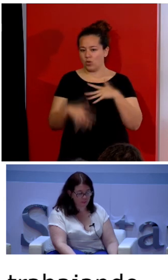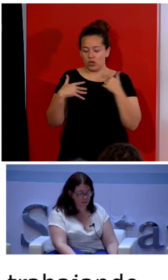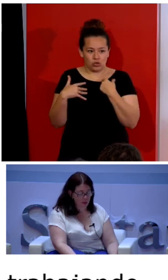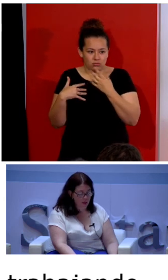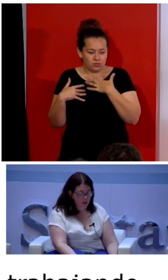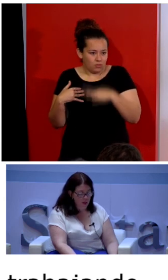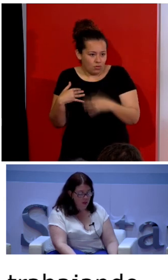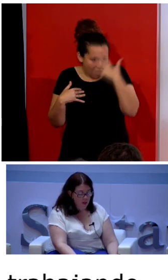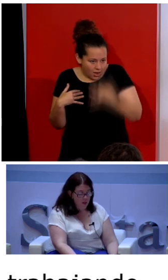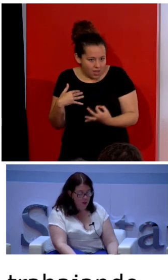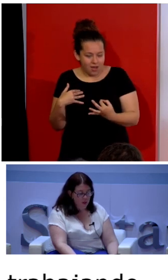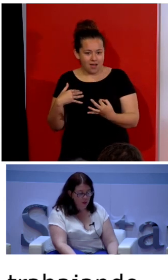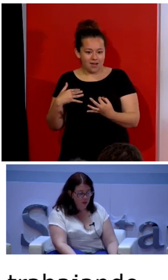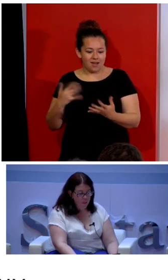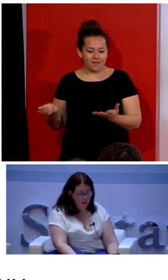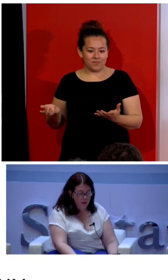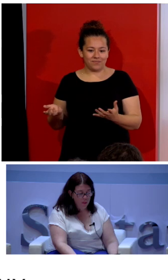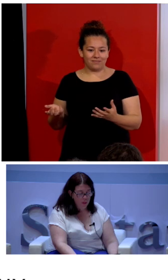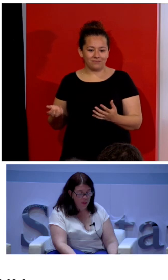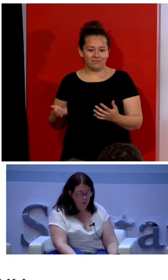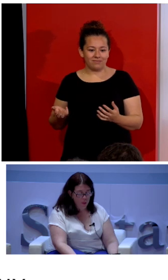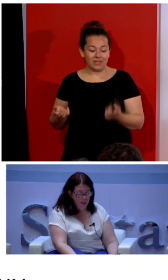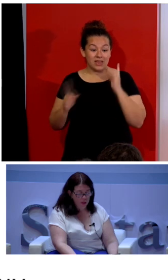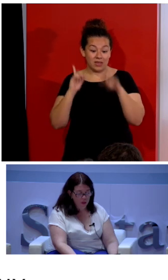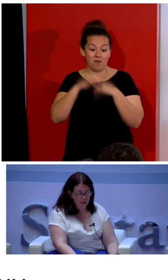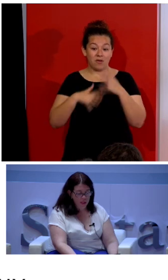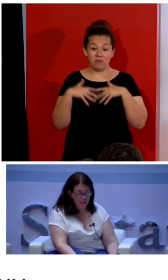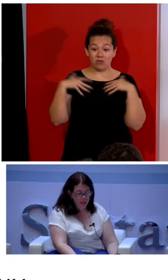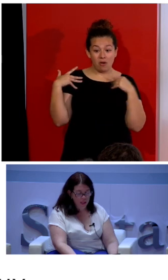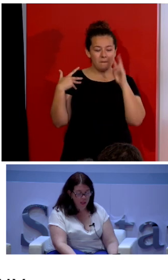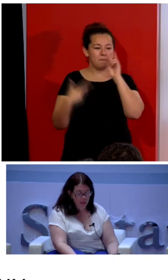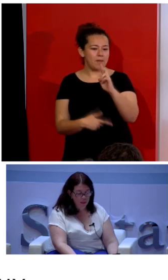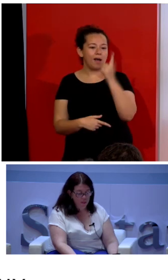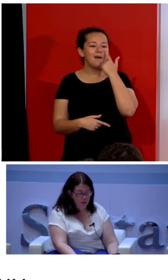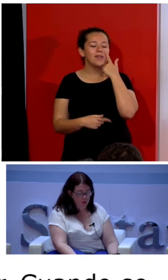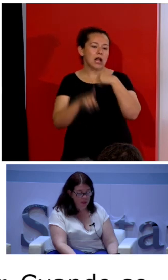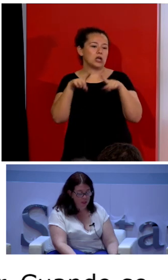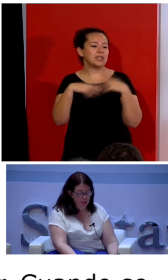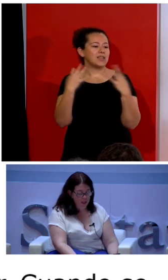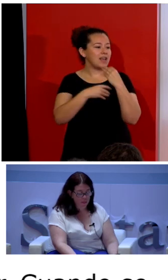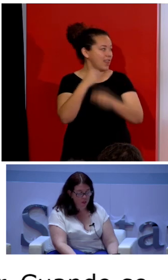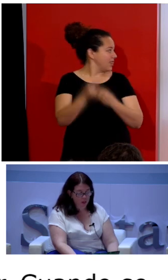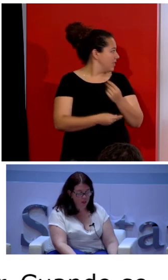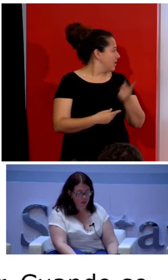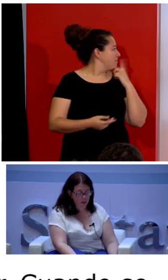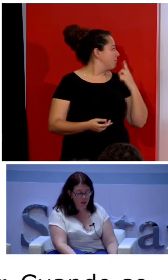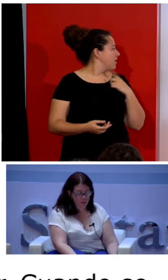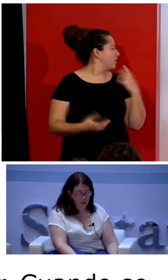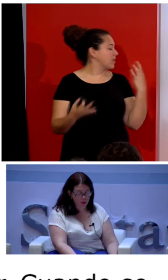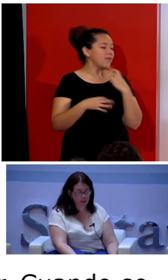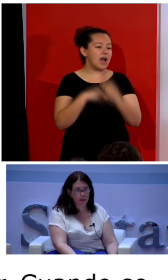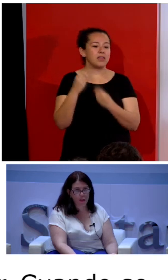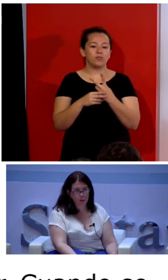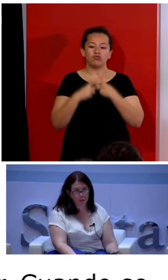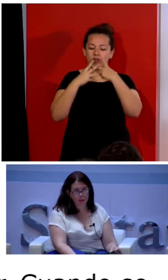creer. Cuando se nos pasó la emoción, vimos qué cosas tenía que hacer. Me dijo que tenía que hacerme un reconocimiento